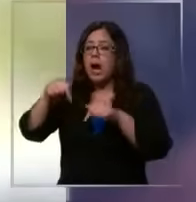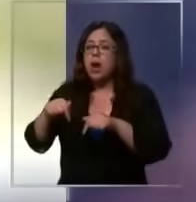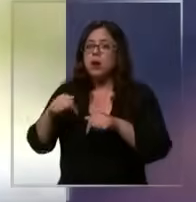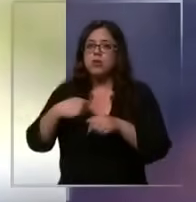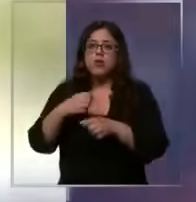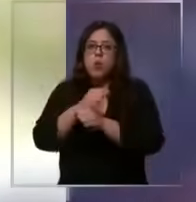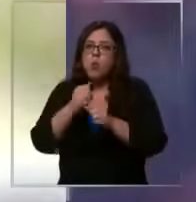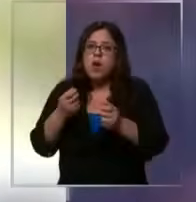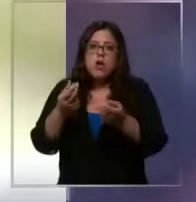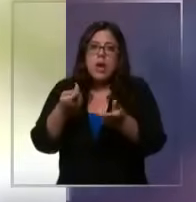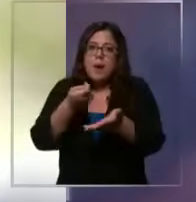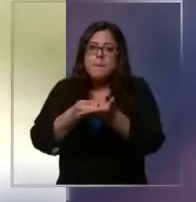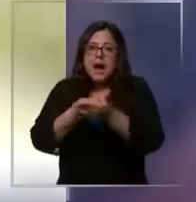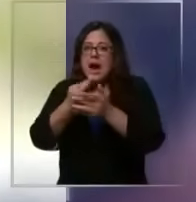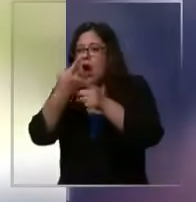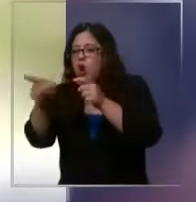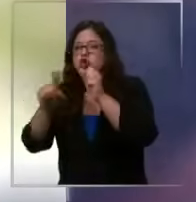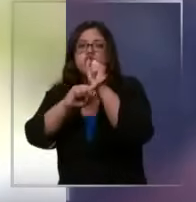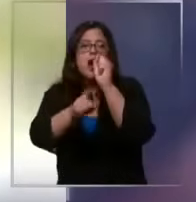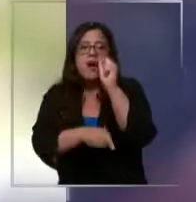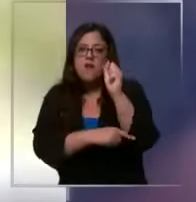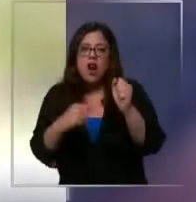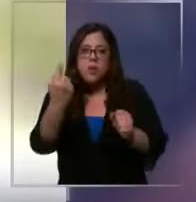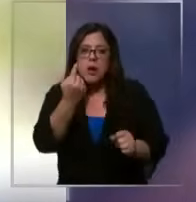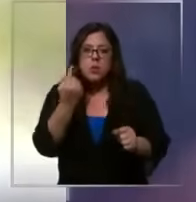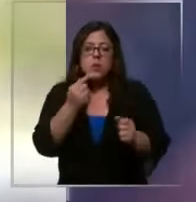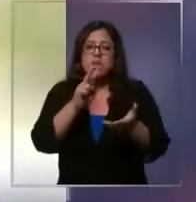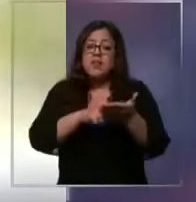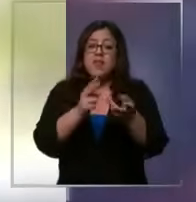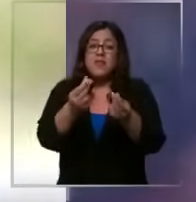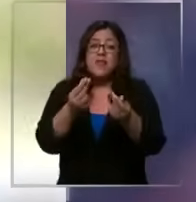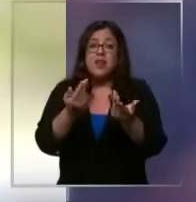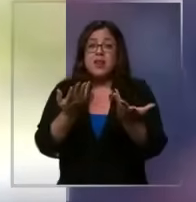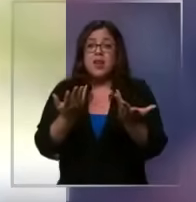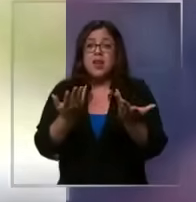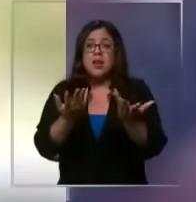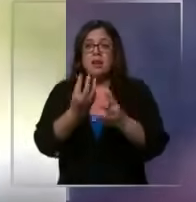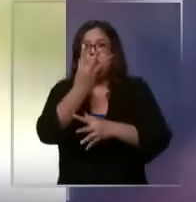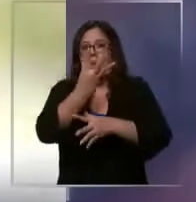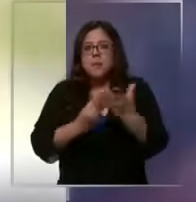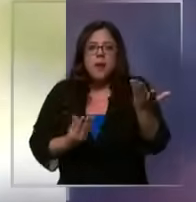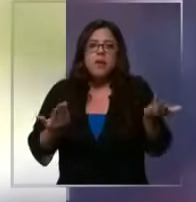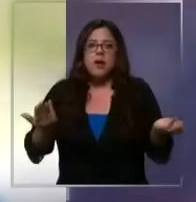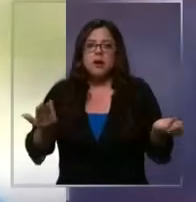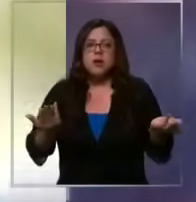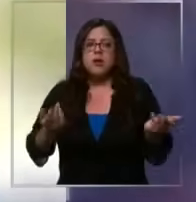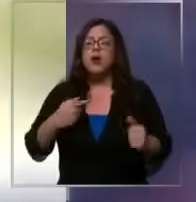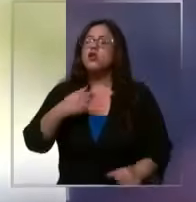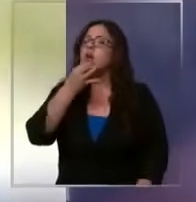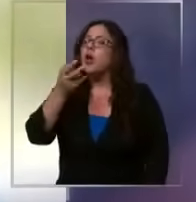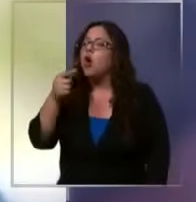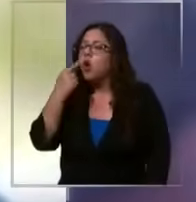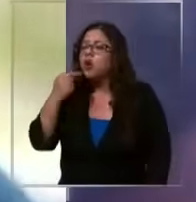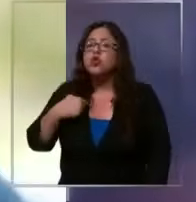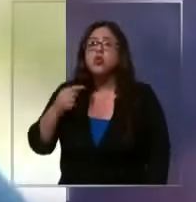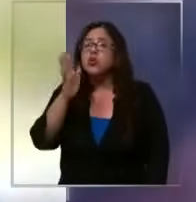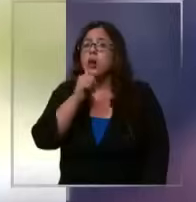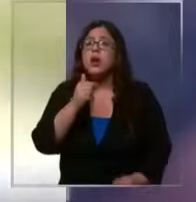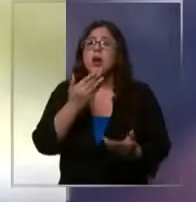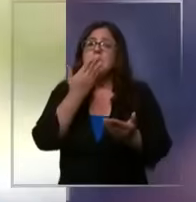los medios para otro abogado particular, porque en verdad el dinero se acaba en algún minuto. Entonces yo le dije, mira, yo no tengo los medios, vamos